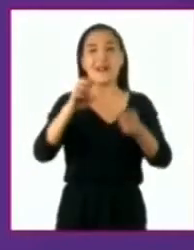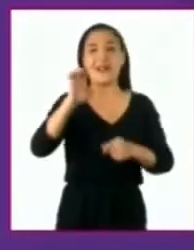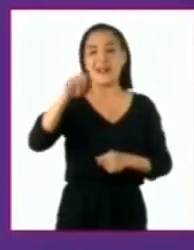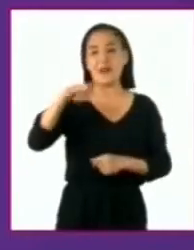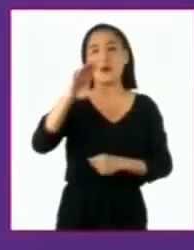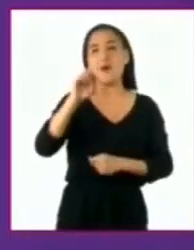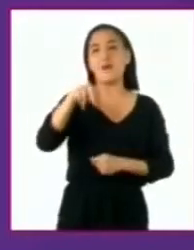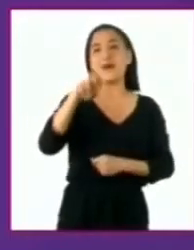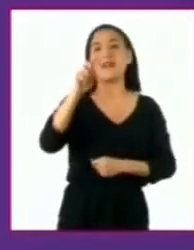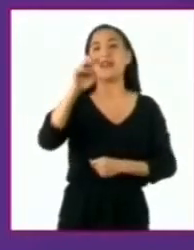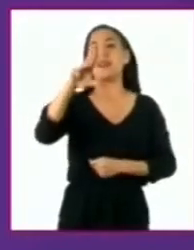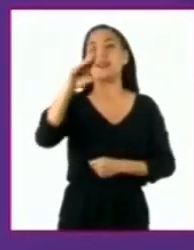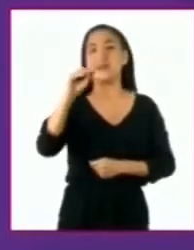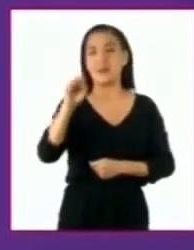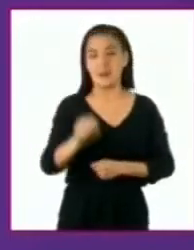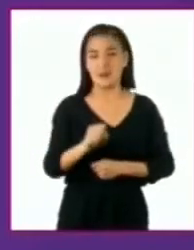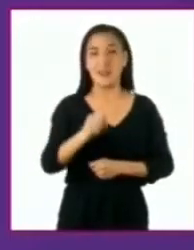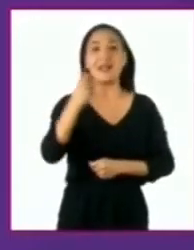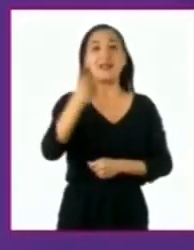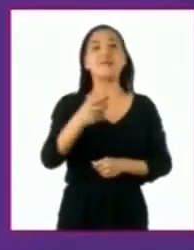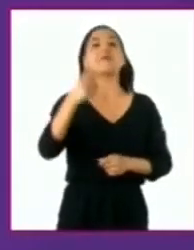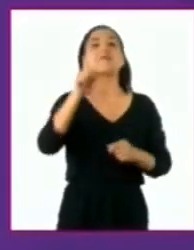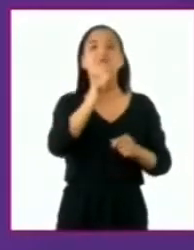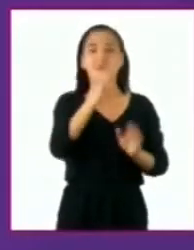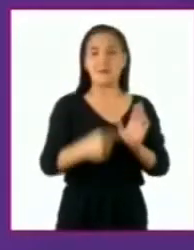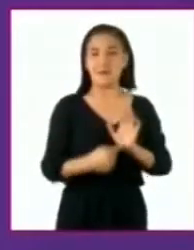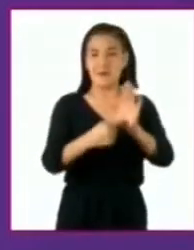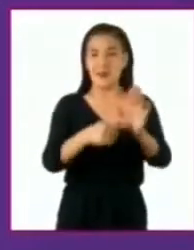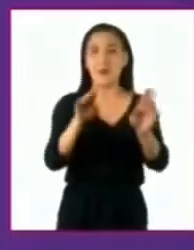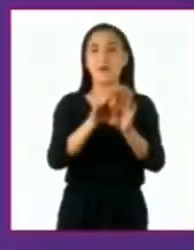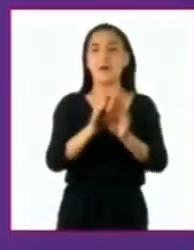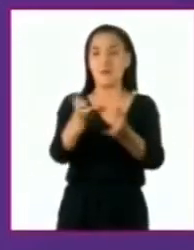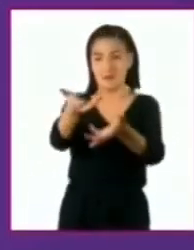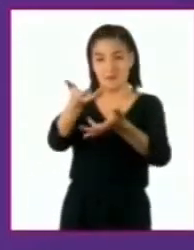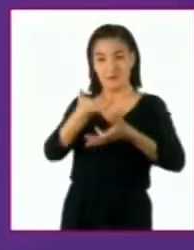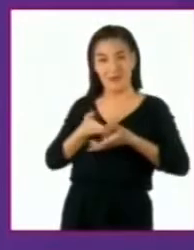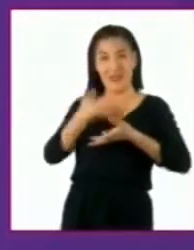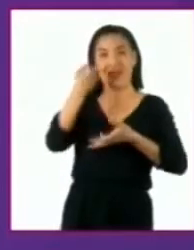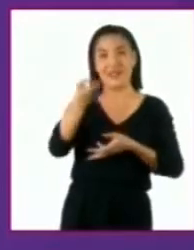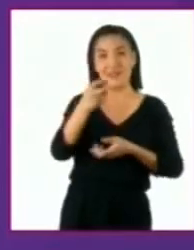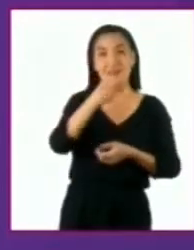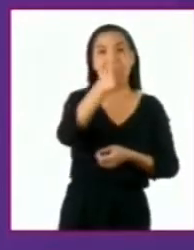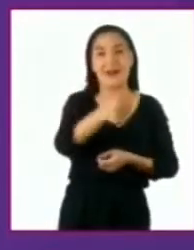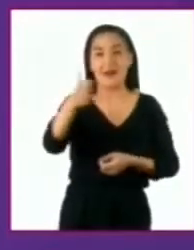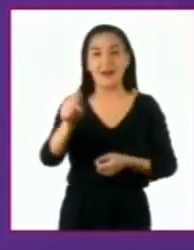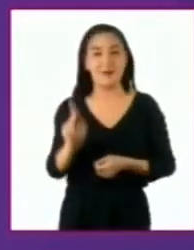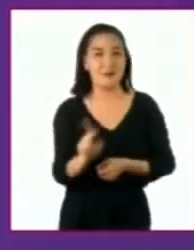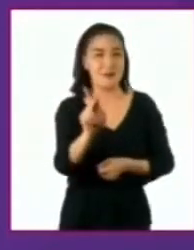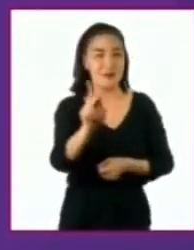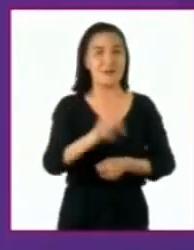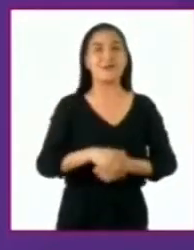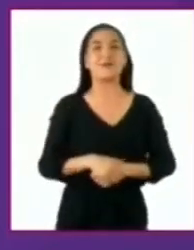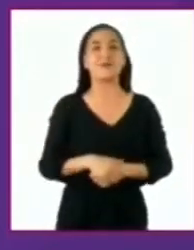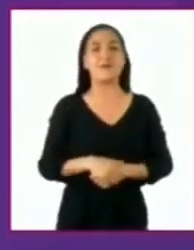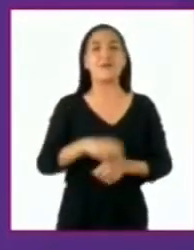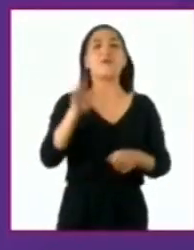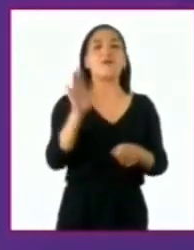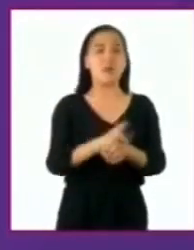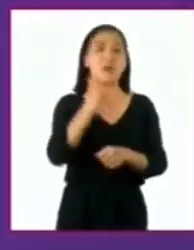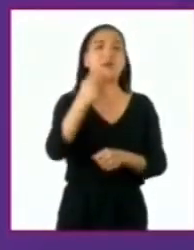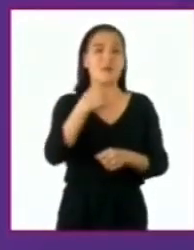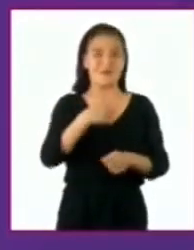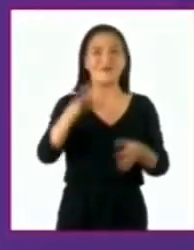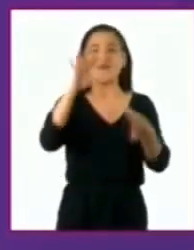encomenderos, que reciben el tributo de los pueblos encomendados. Por lo que vengo